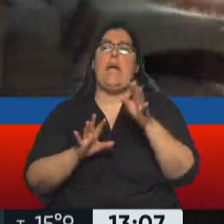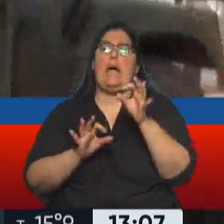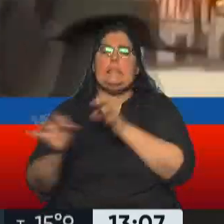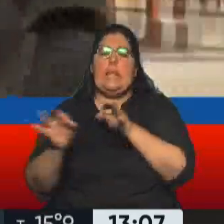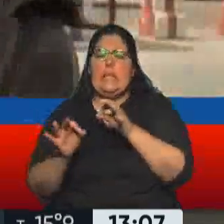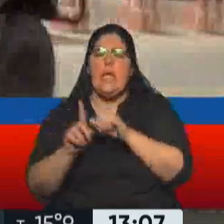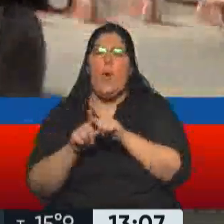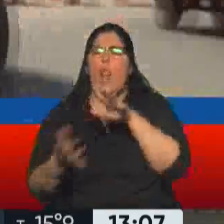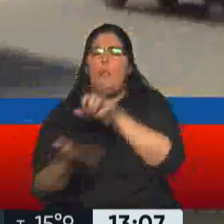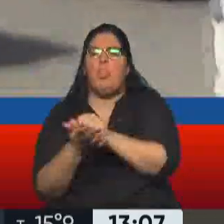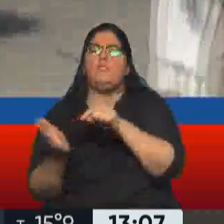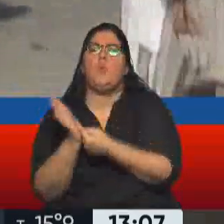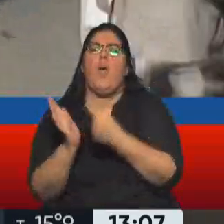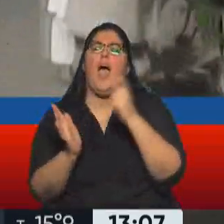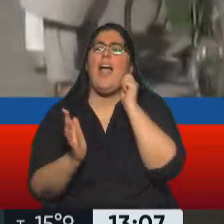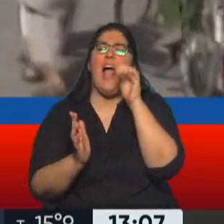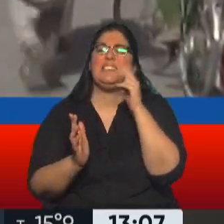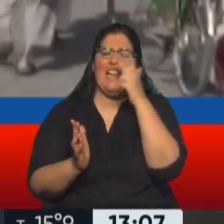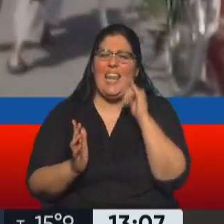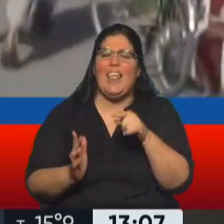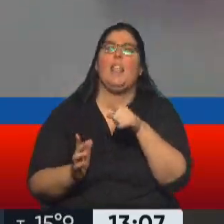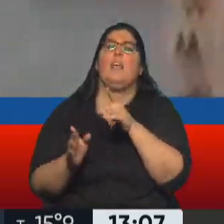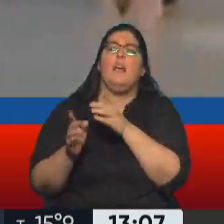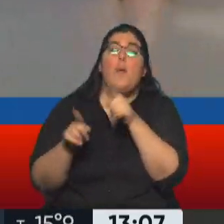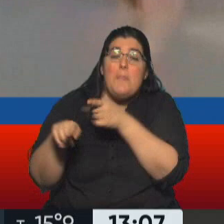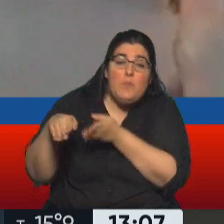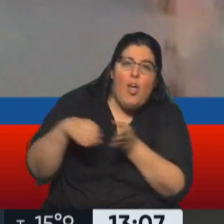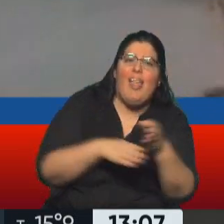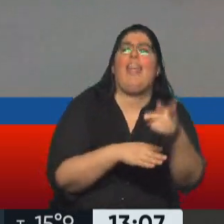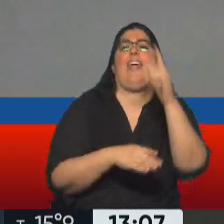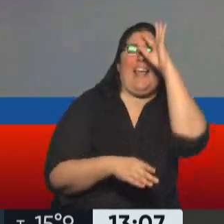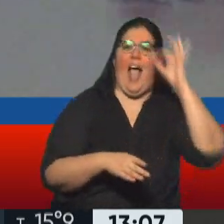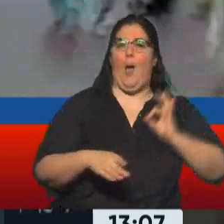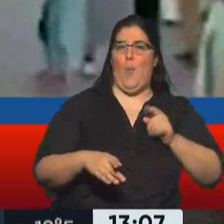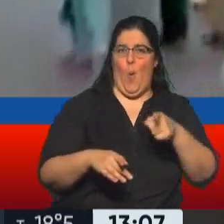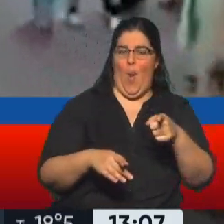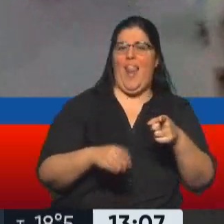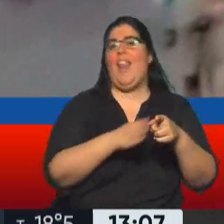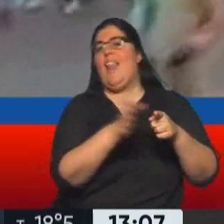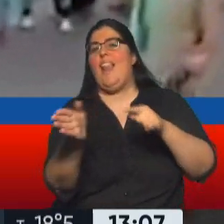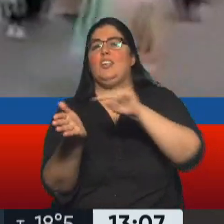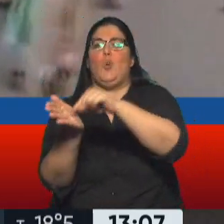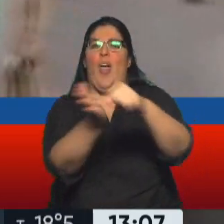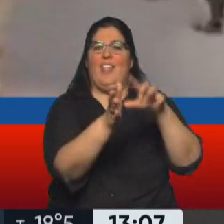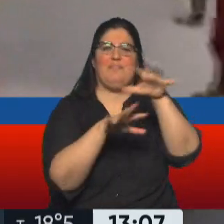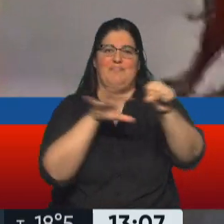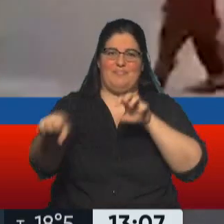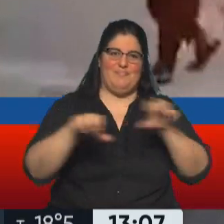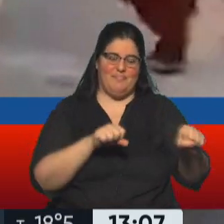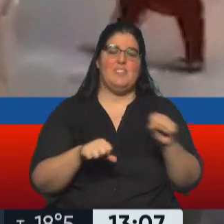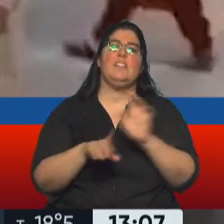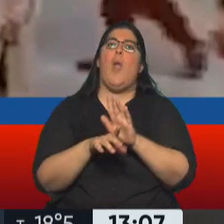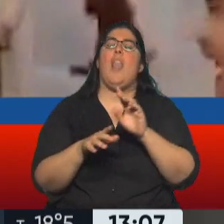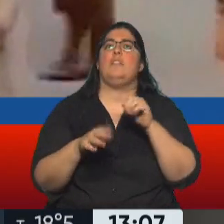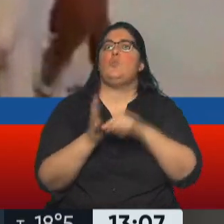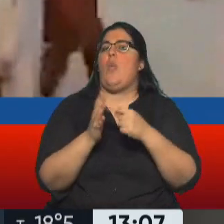de Ghazni sobre la autopista que conduce a Kabul y pocos días después Kandahar y Herat, segunda y tercera ciudades del